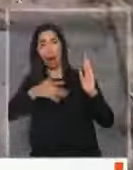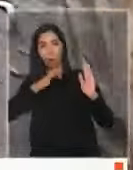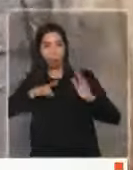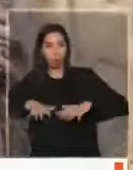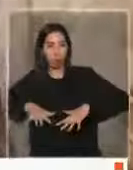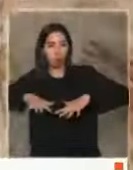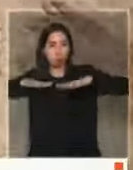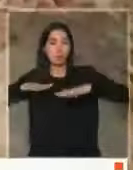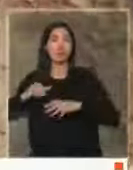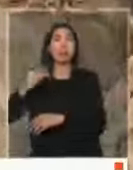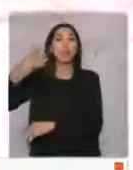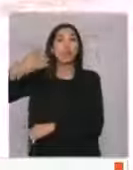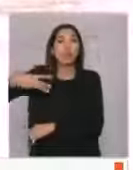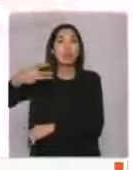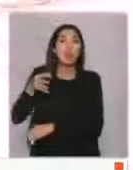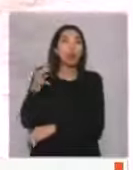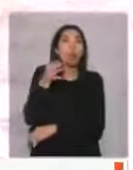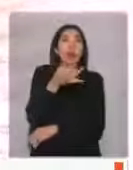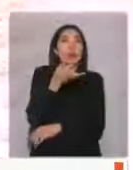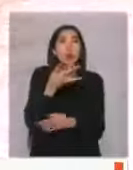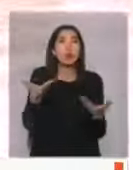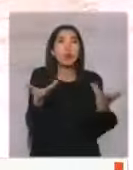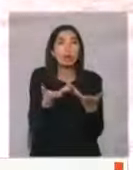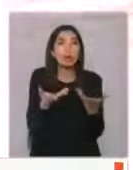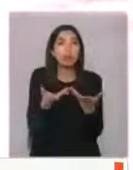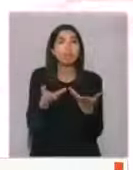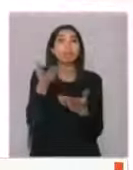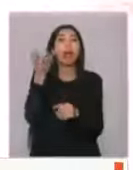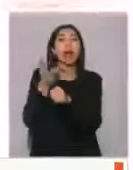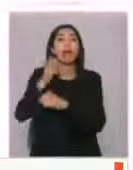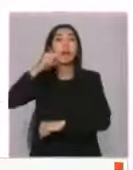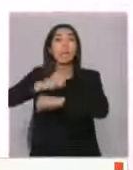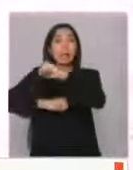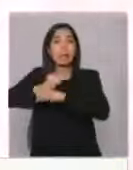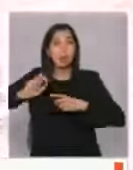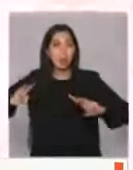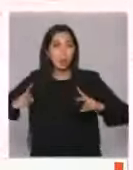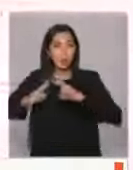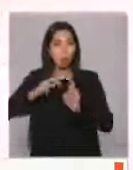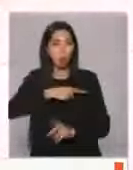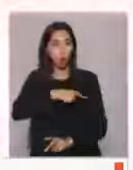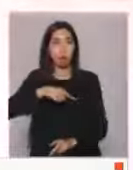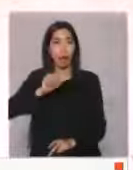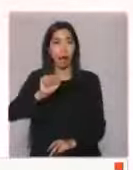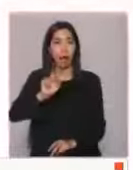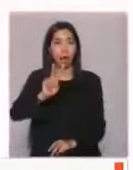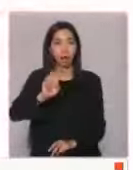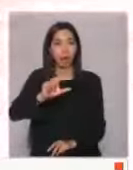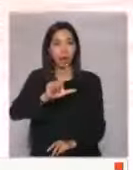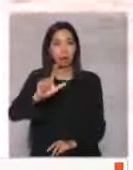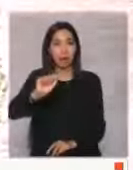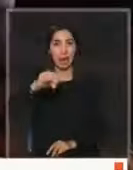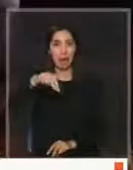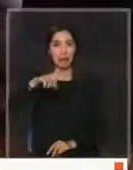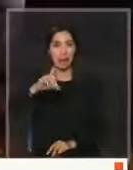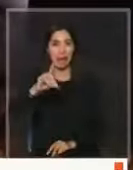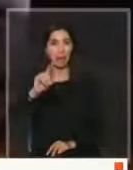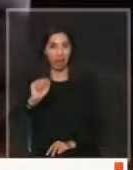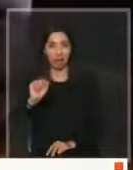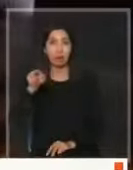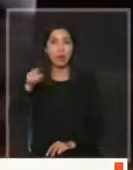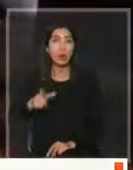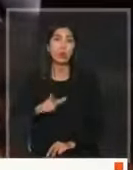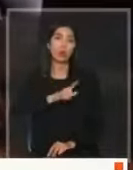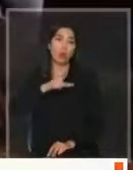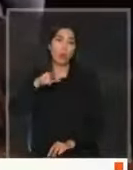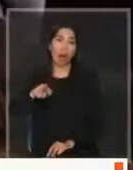municipio, el colapso se debió a estos trabajos que realiza la constructora Avellaneda, particularmente por la obstrucción en los colectores. Nunca se nos pasó el